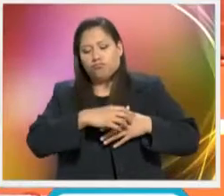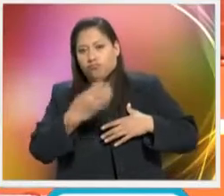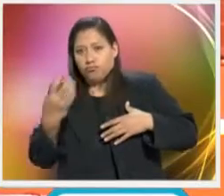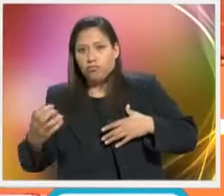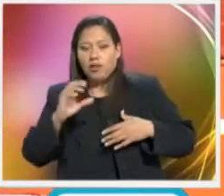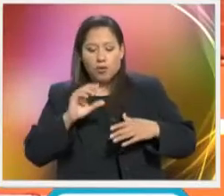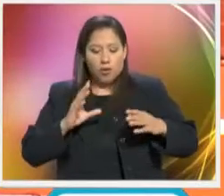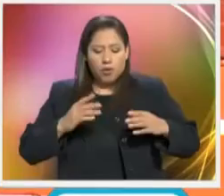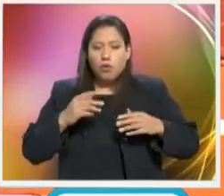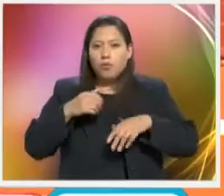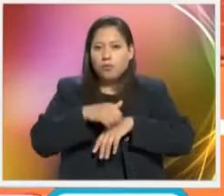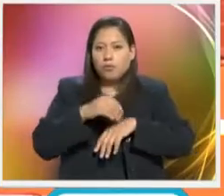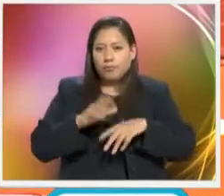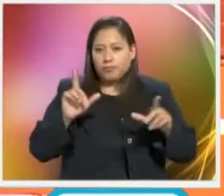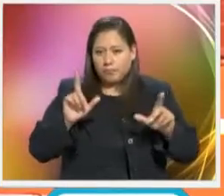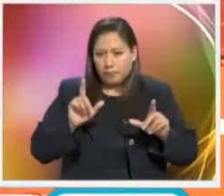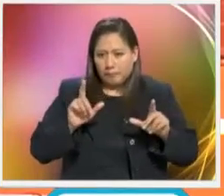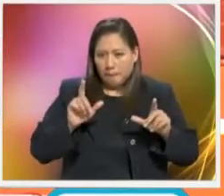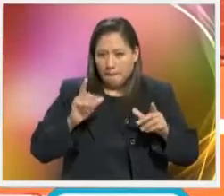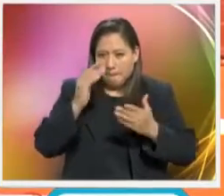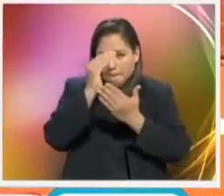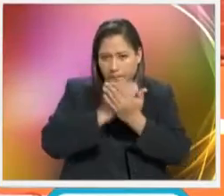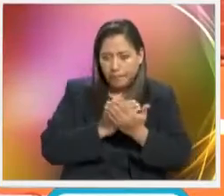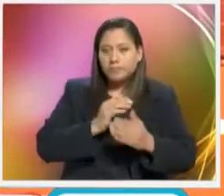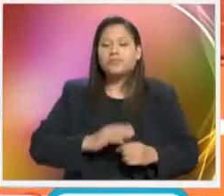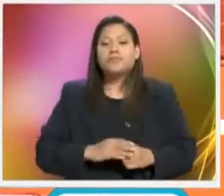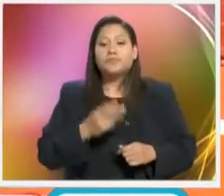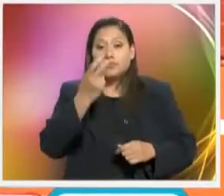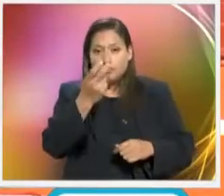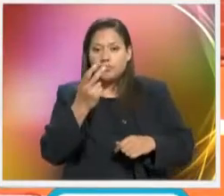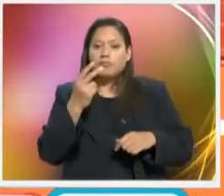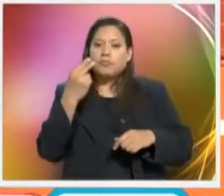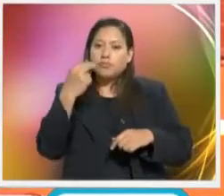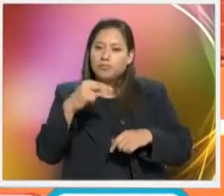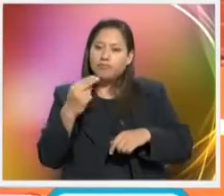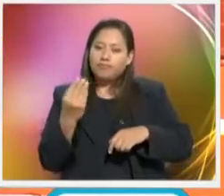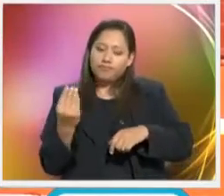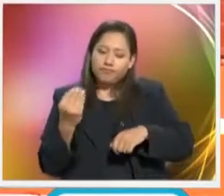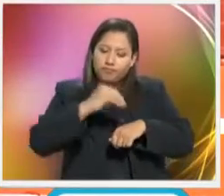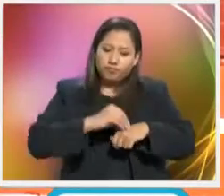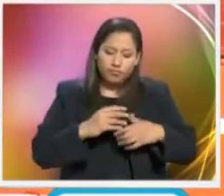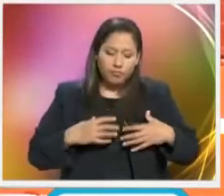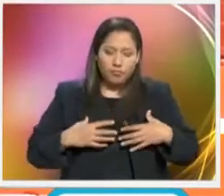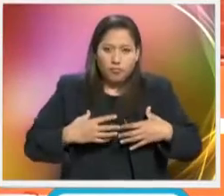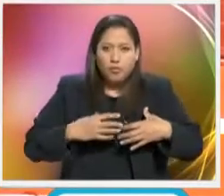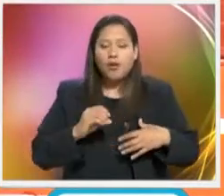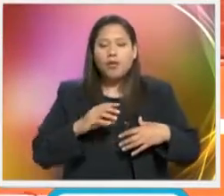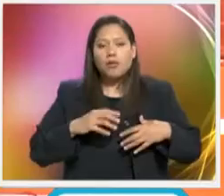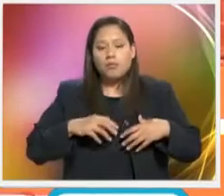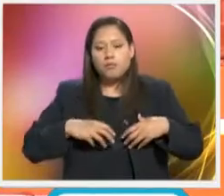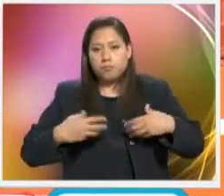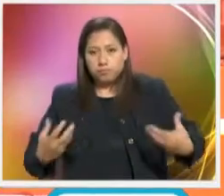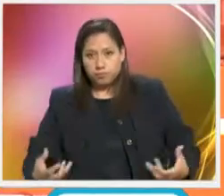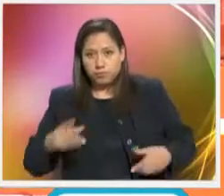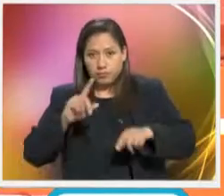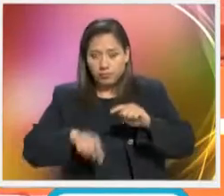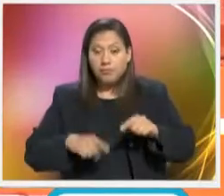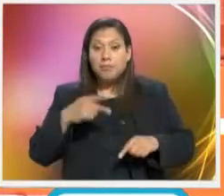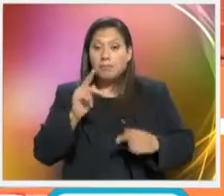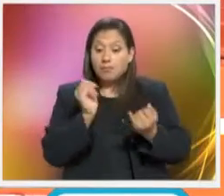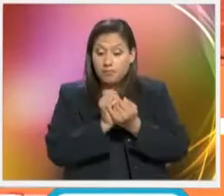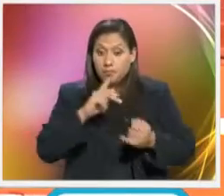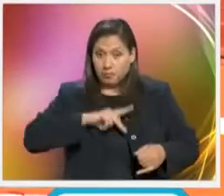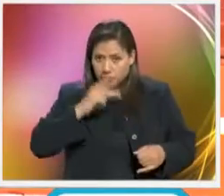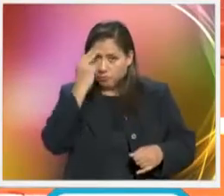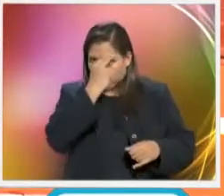talla. Esto es en cuanto a implantes hablamos, ¿no? Si se aumentan o se quitan, pero también la reducción